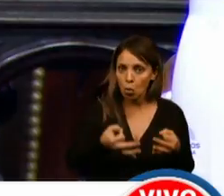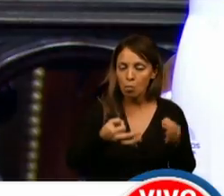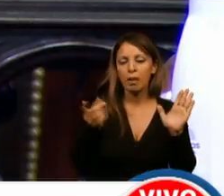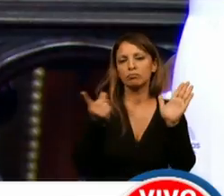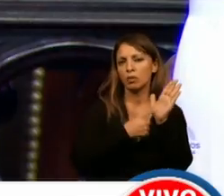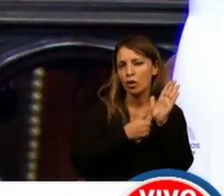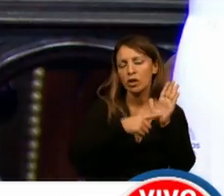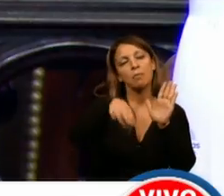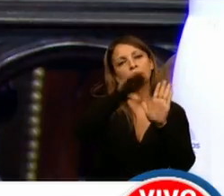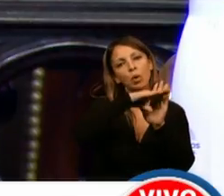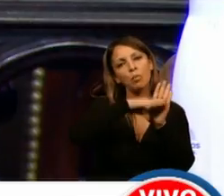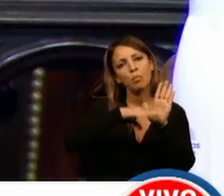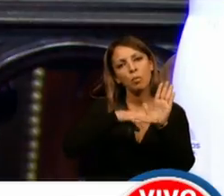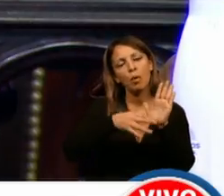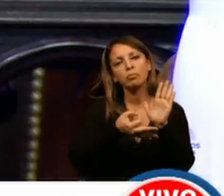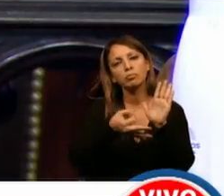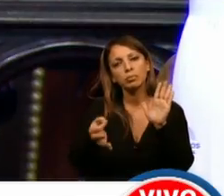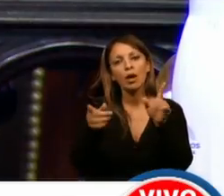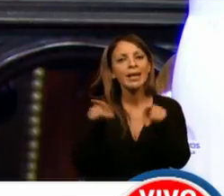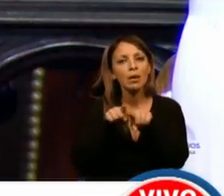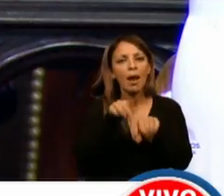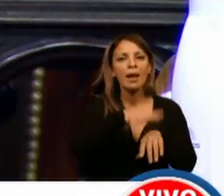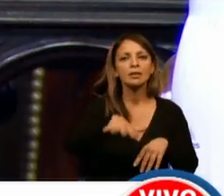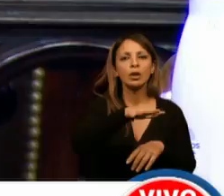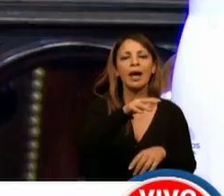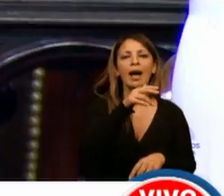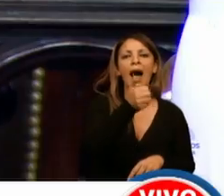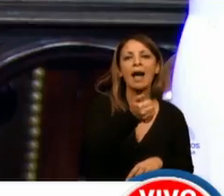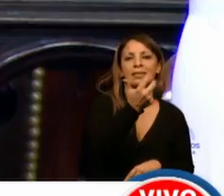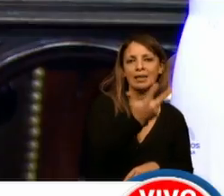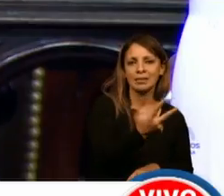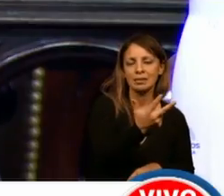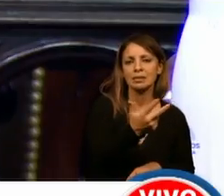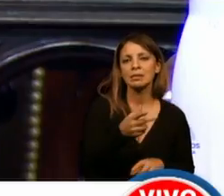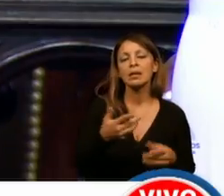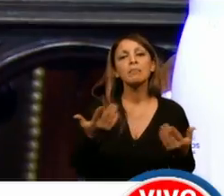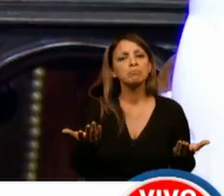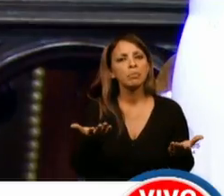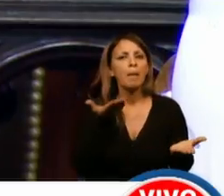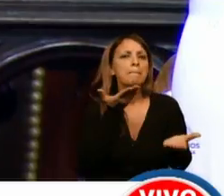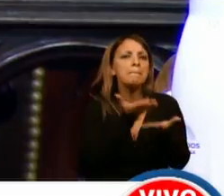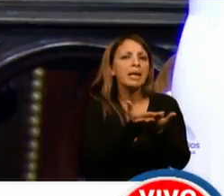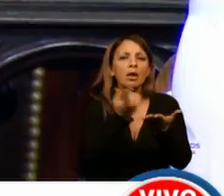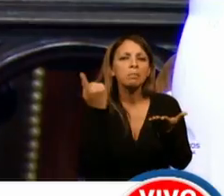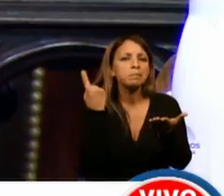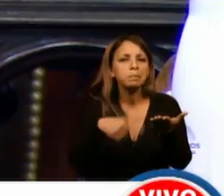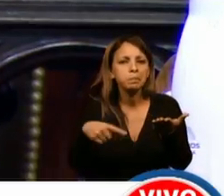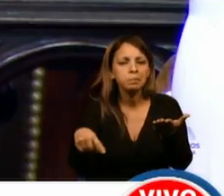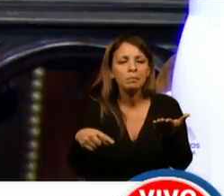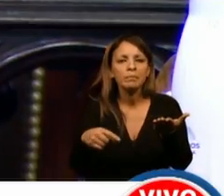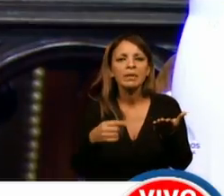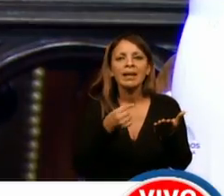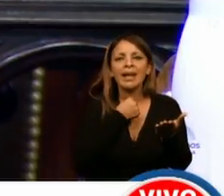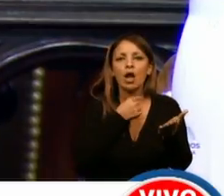equivalentes a la establecida en la zona 3 a en definitiva lo que estoy pidiendo a través de esta ampliación del